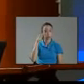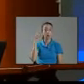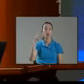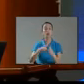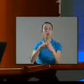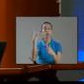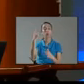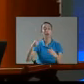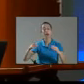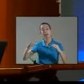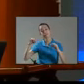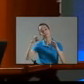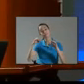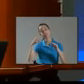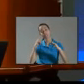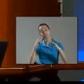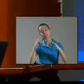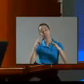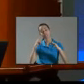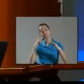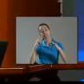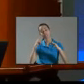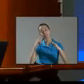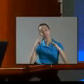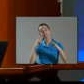Dios me lo bendiga.